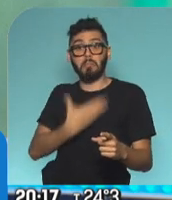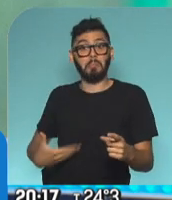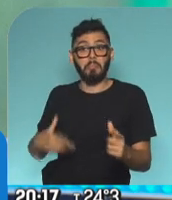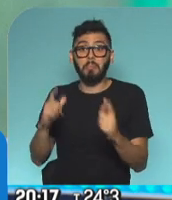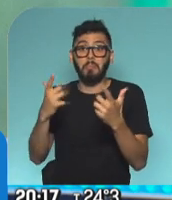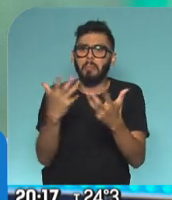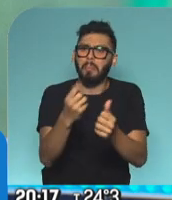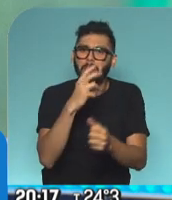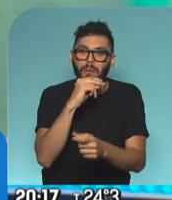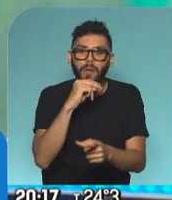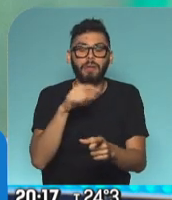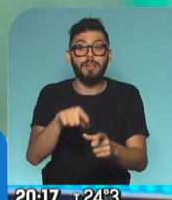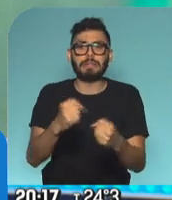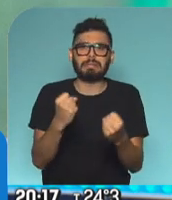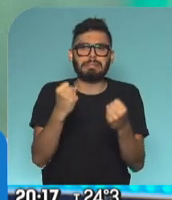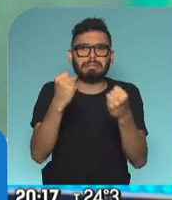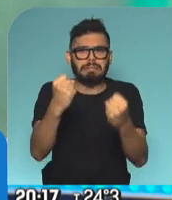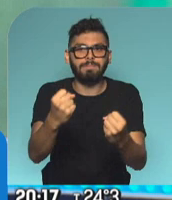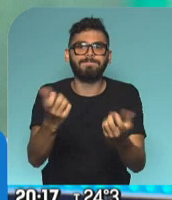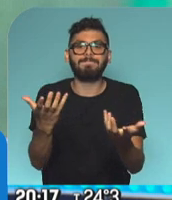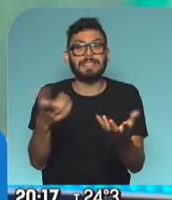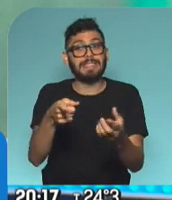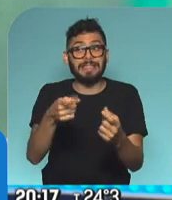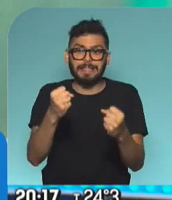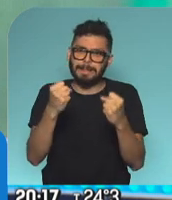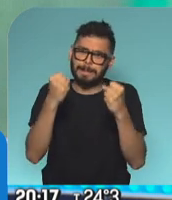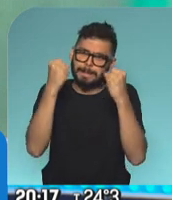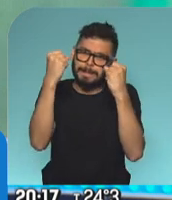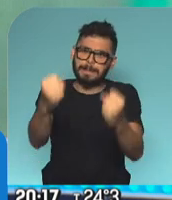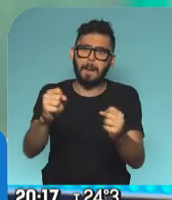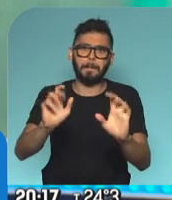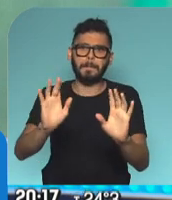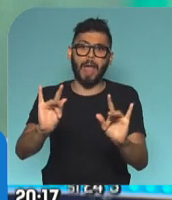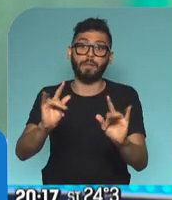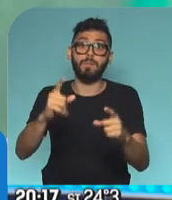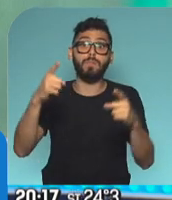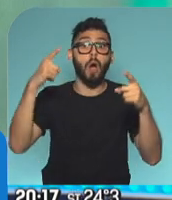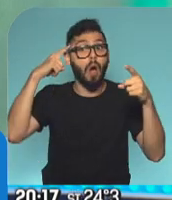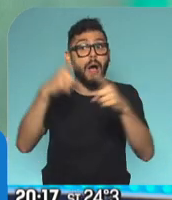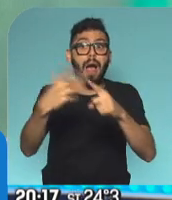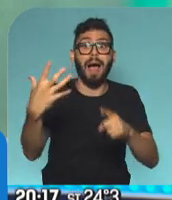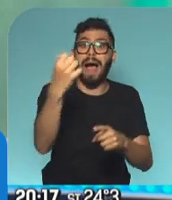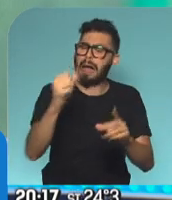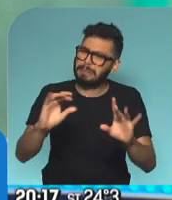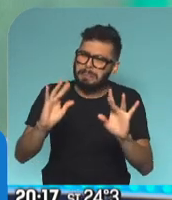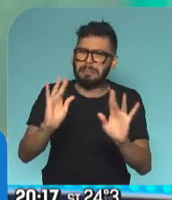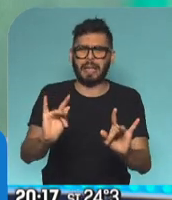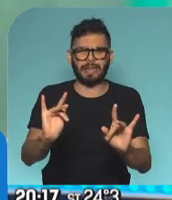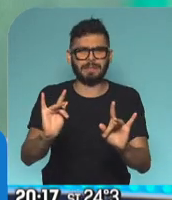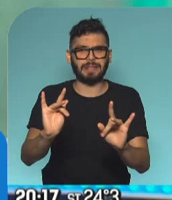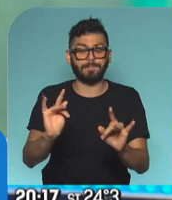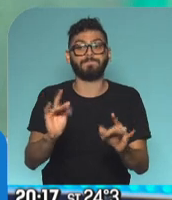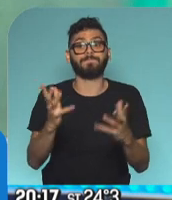esfuerzo de los ciudadanos y ciudadanas argentinas es un esfuerzo mucho más complejo para llegar a cumplir esos objetivos que se proponen las familias